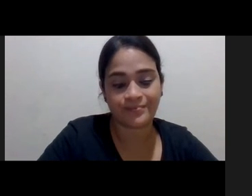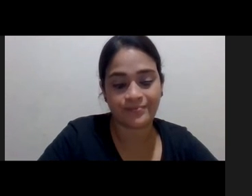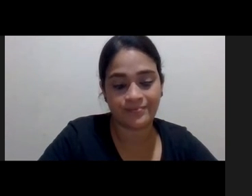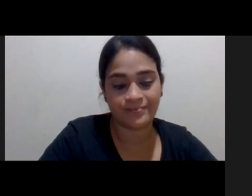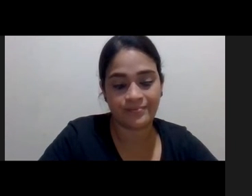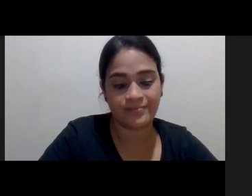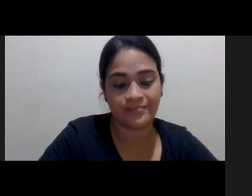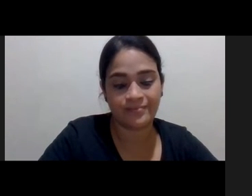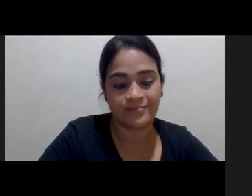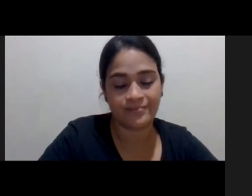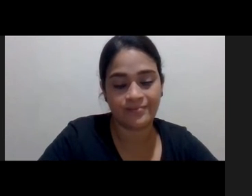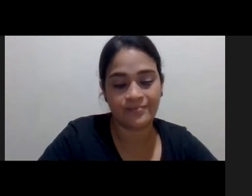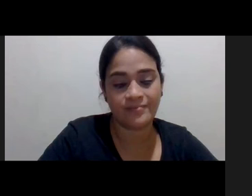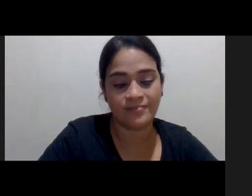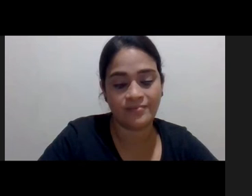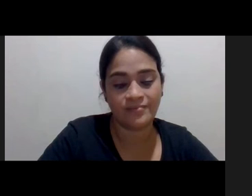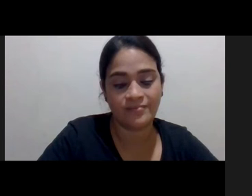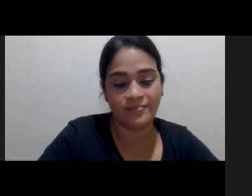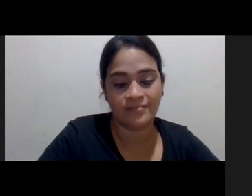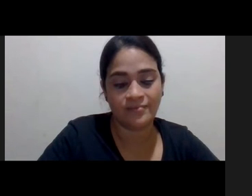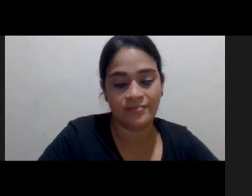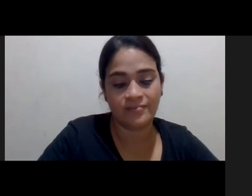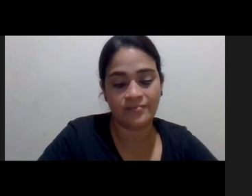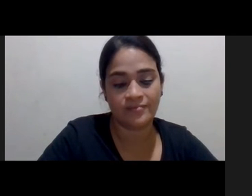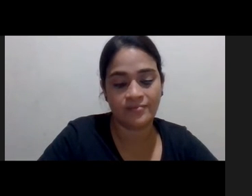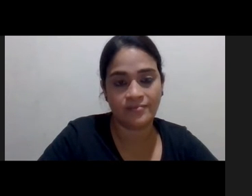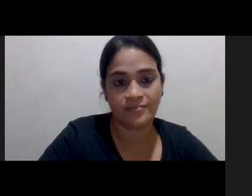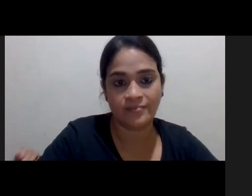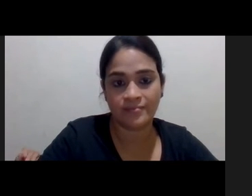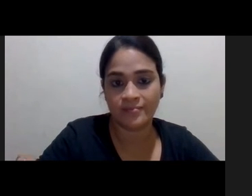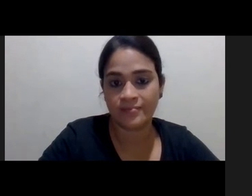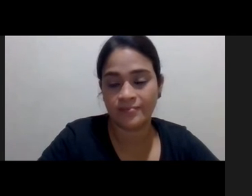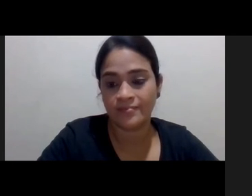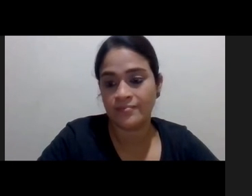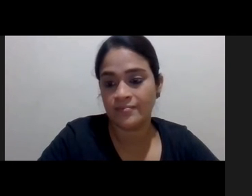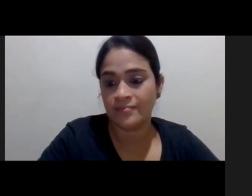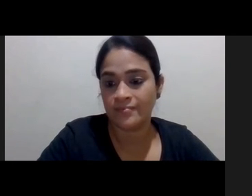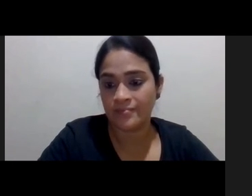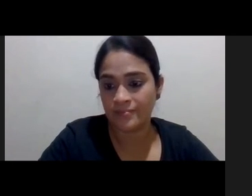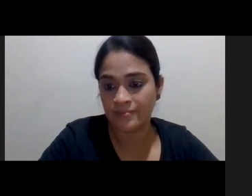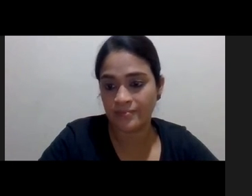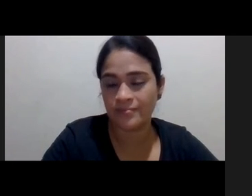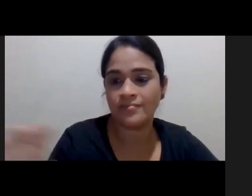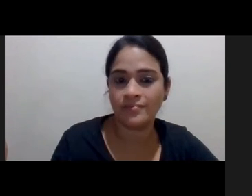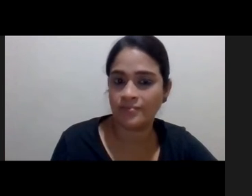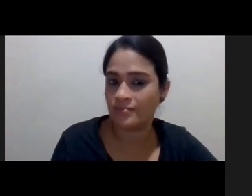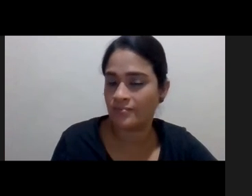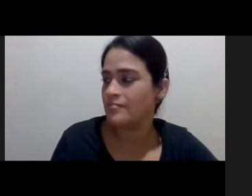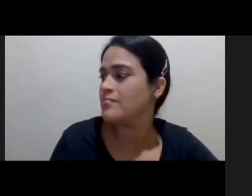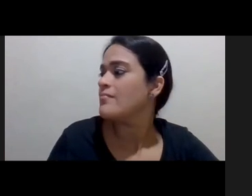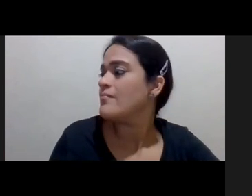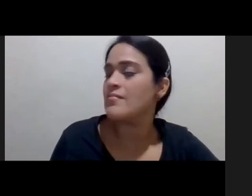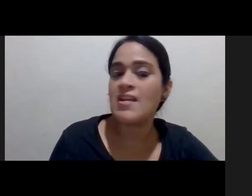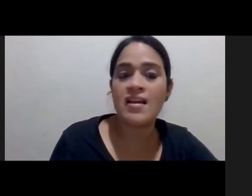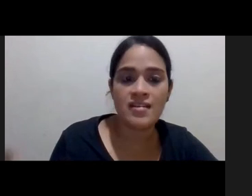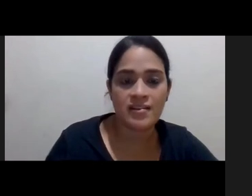retirarme, disculpe. Muy bien, no te preocupes. Igual, de aquí tienen la semana hasta el día viernes,